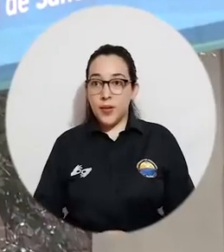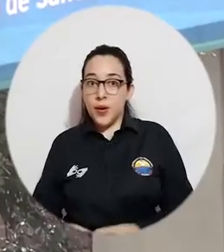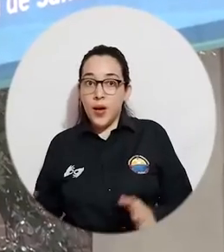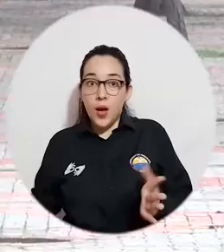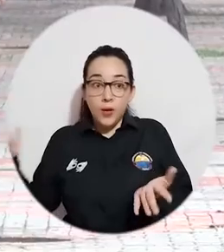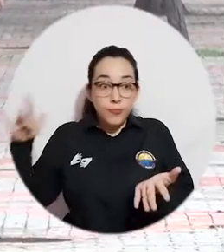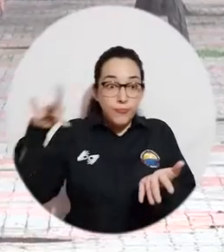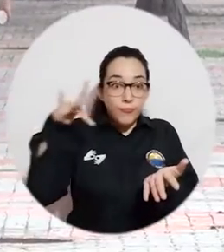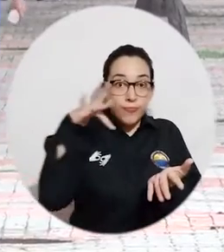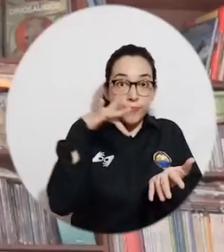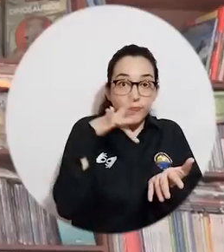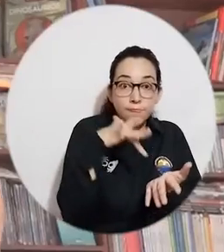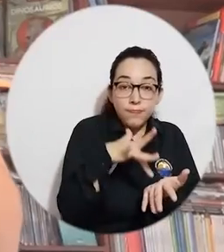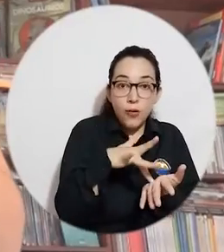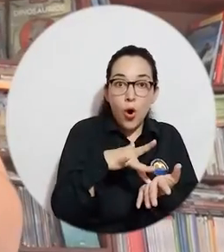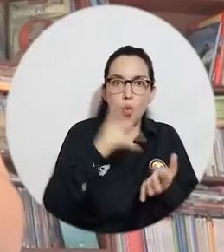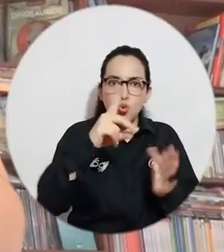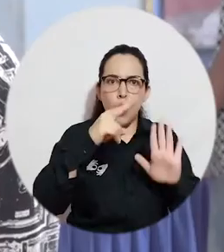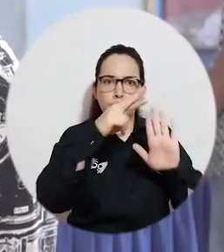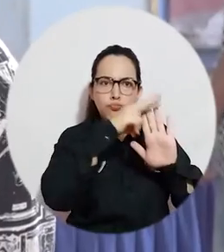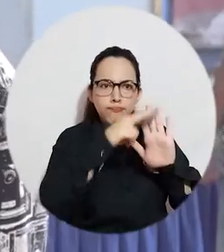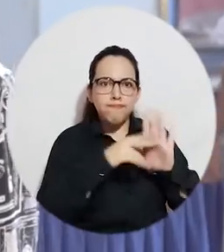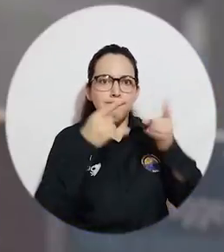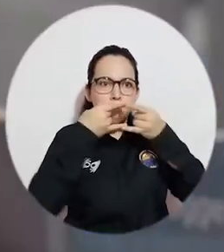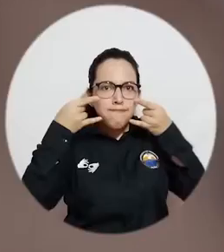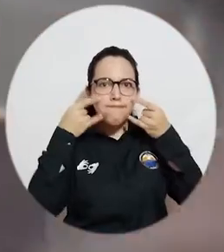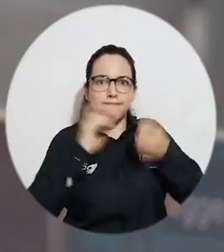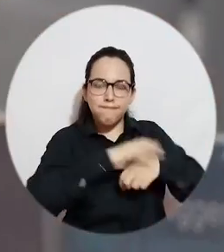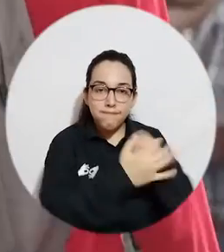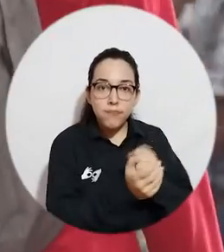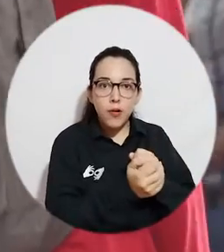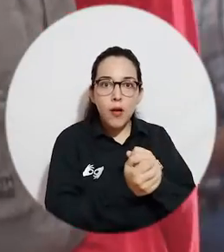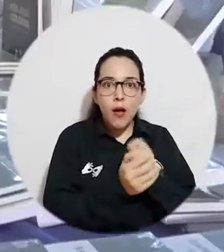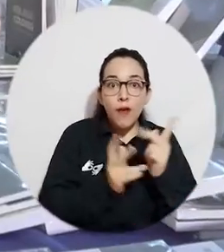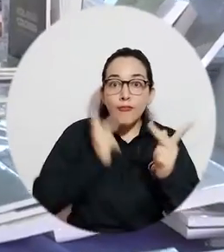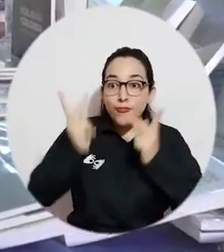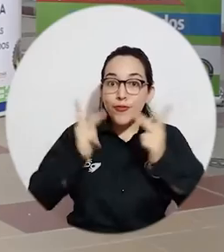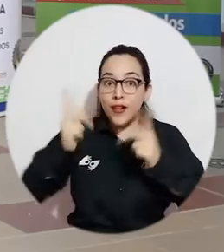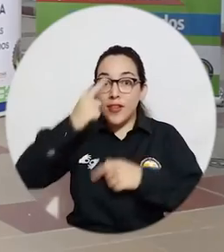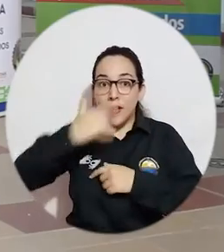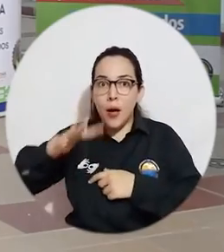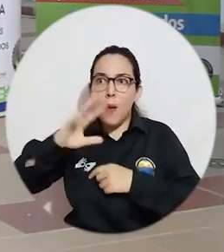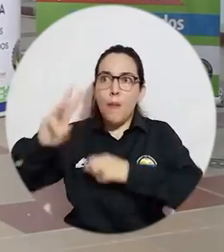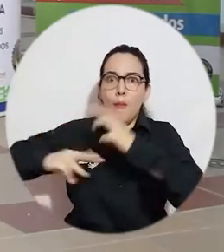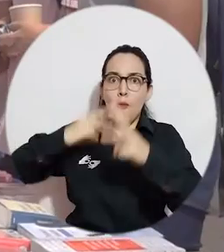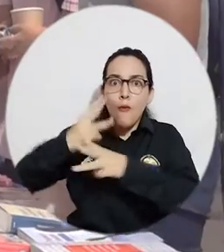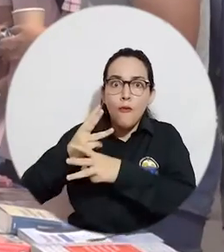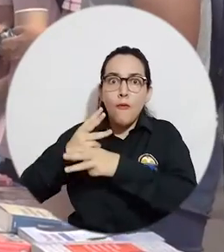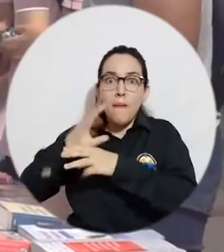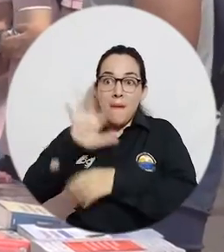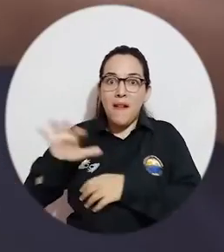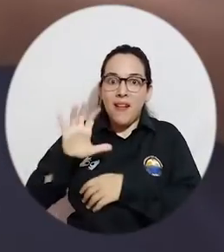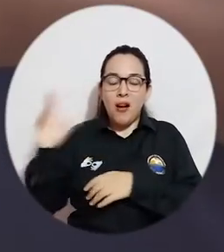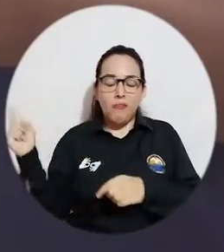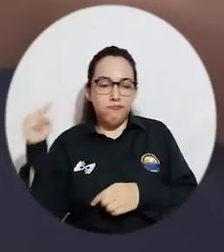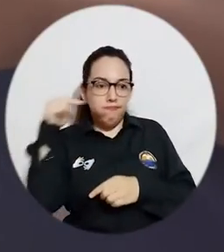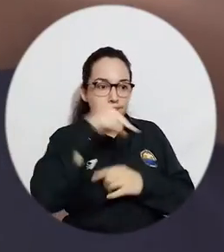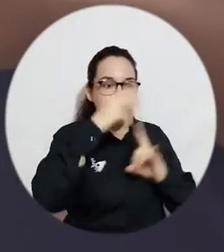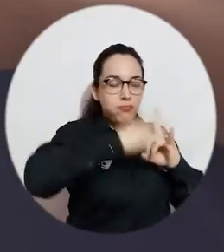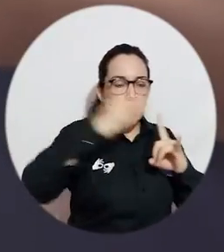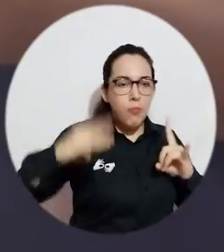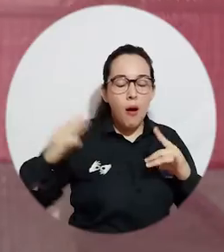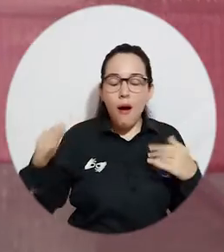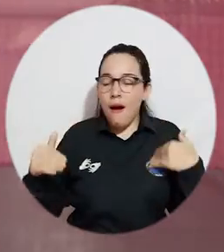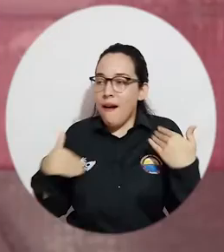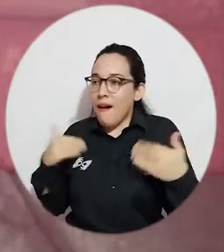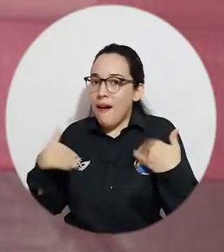En el regreso a la presencialidad y con el cumplimiento de las medidas de bioseguridad, visitantes de la ciudad, el país y el mundo llegaron hasta la Universidad del Magdalena